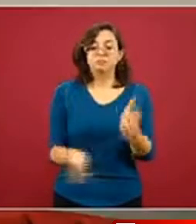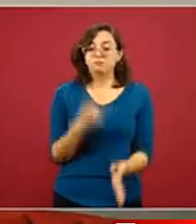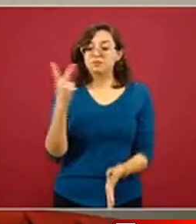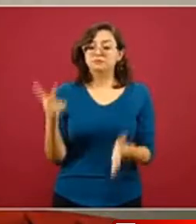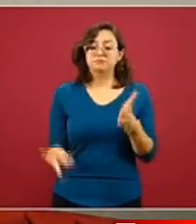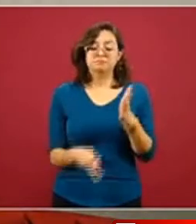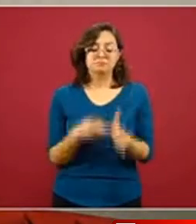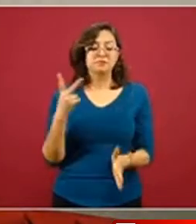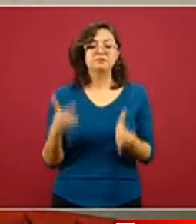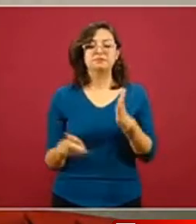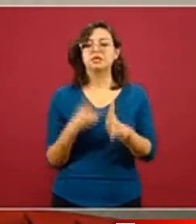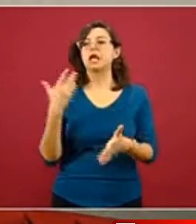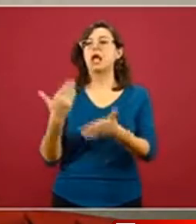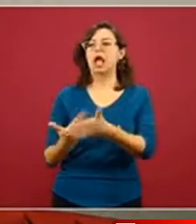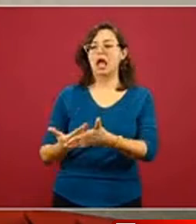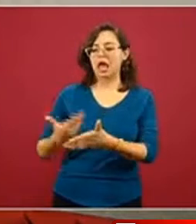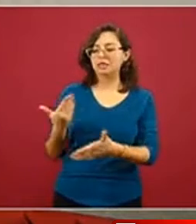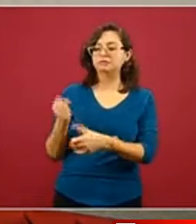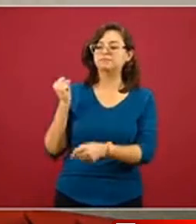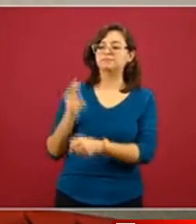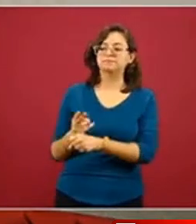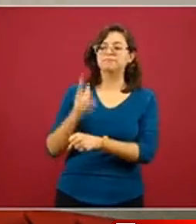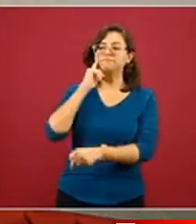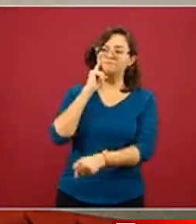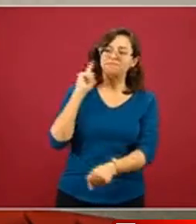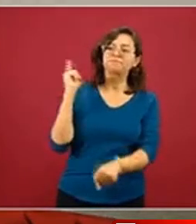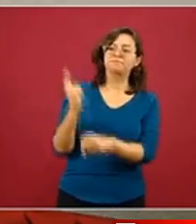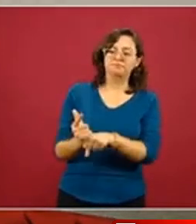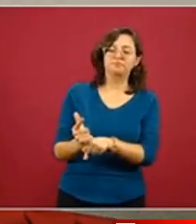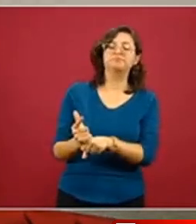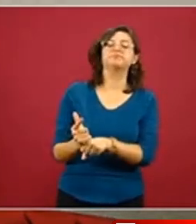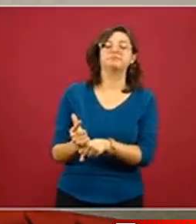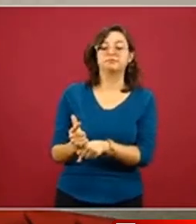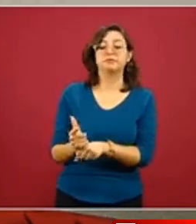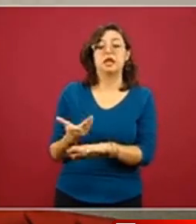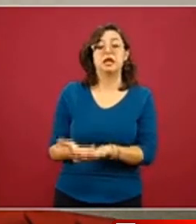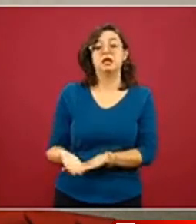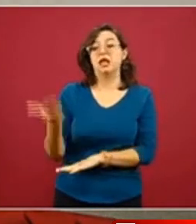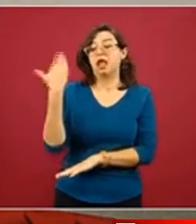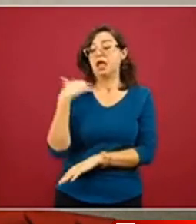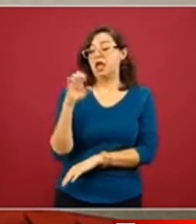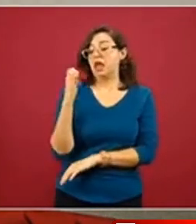teníamos identificada este tipo de escenarios, y desde enero de 2019